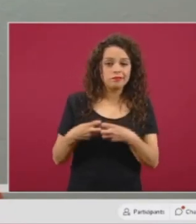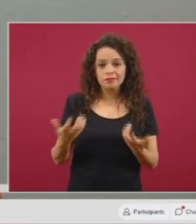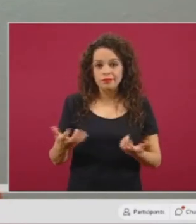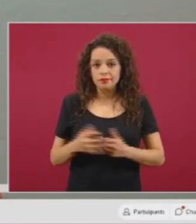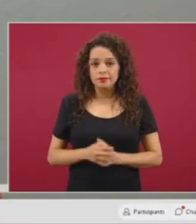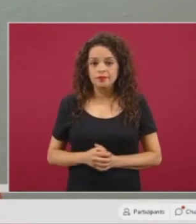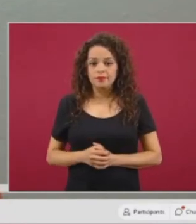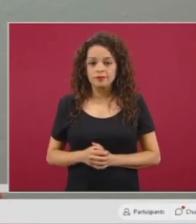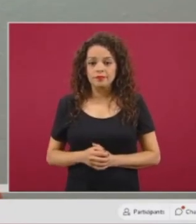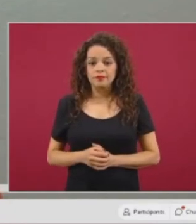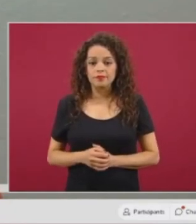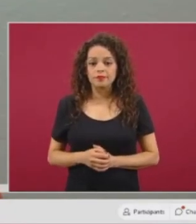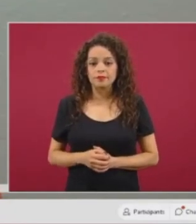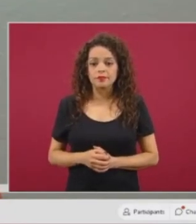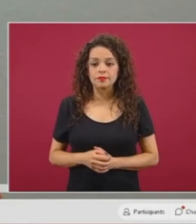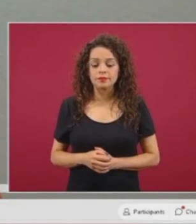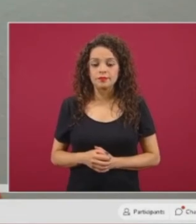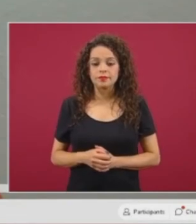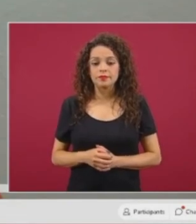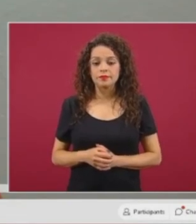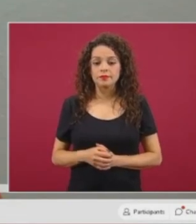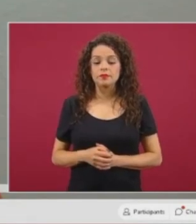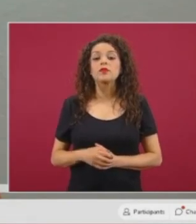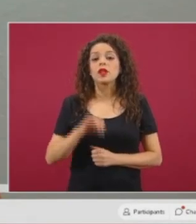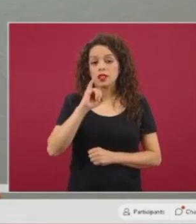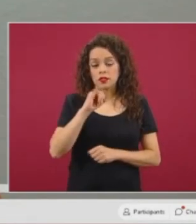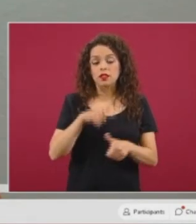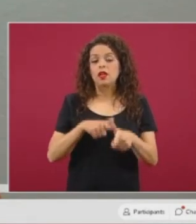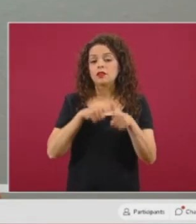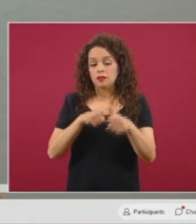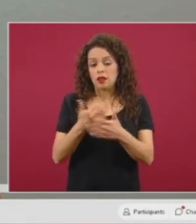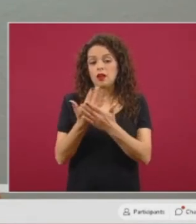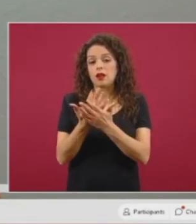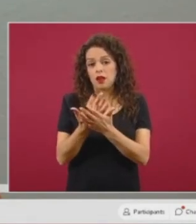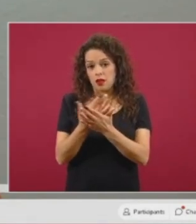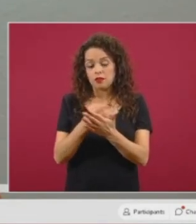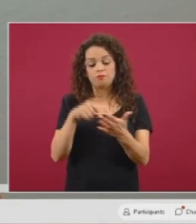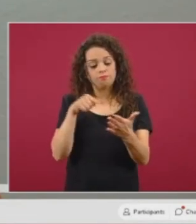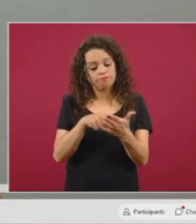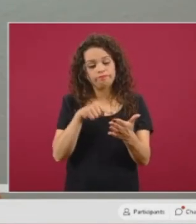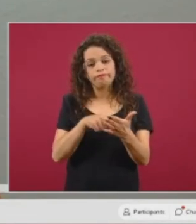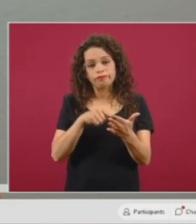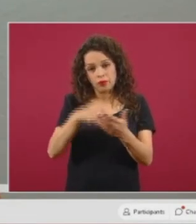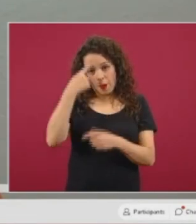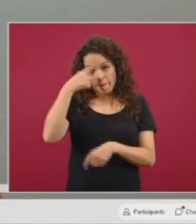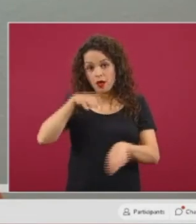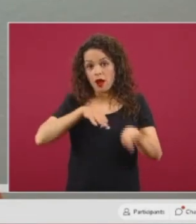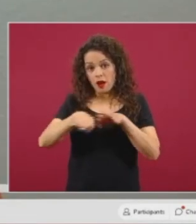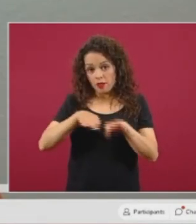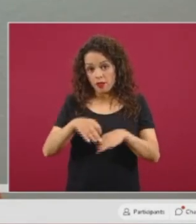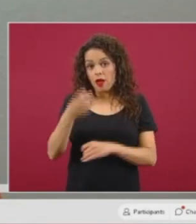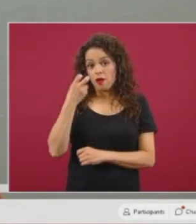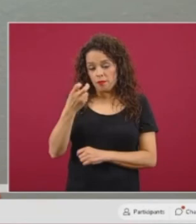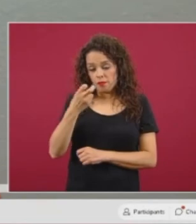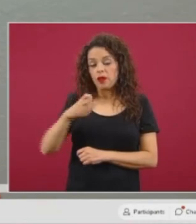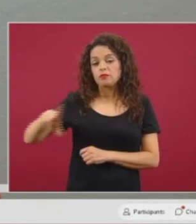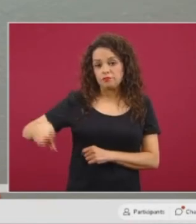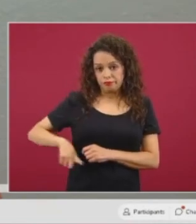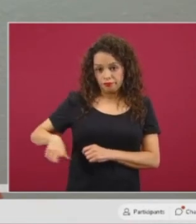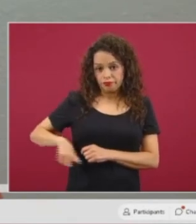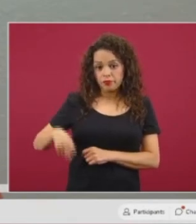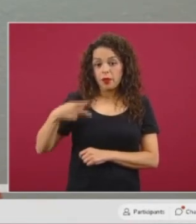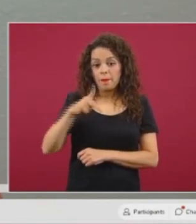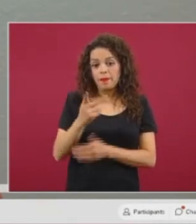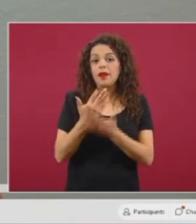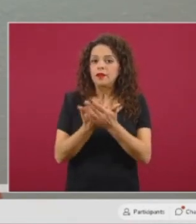adelante. Desde el punto de vista del gobierno de la Cuarta Transformación, estamos trabajando en estos